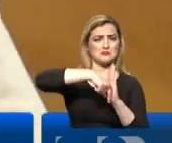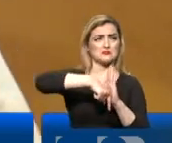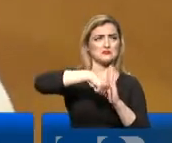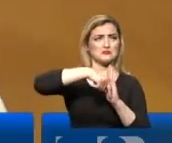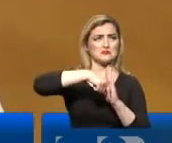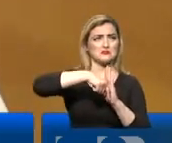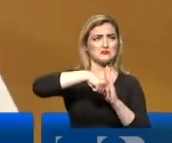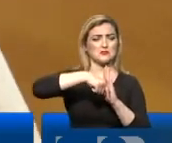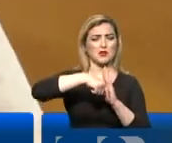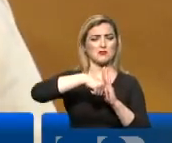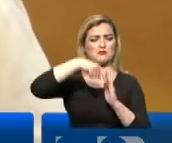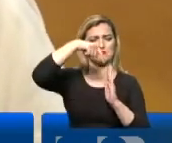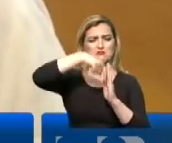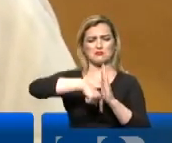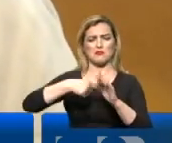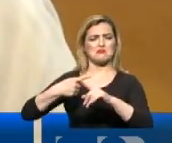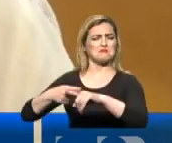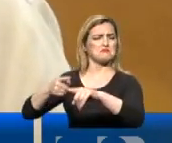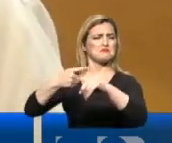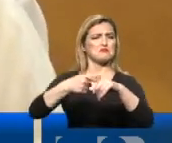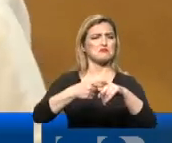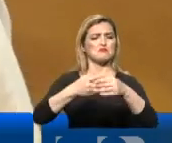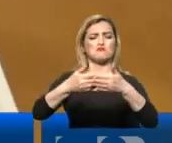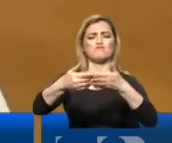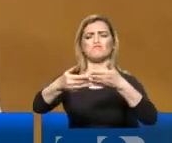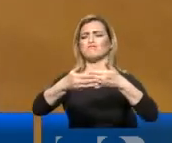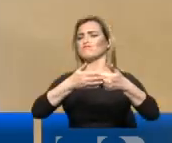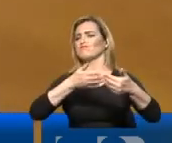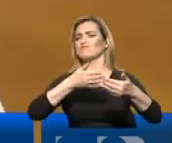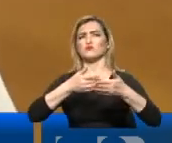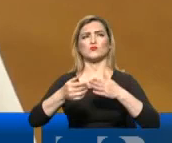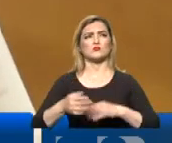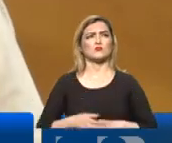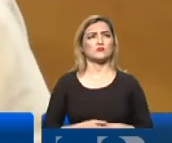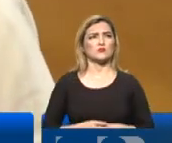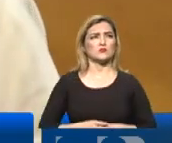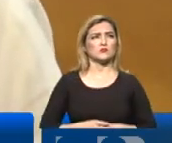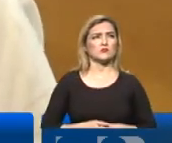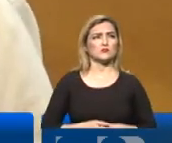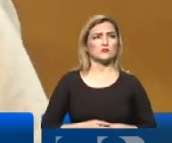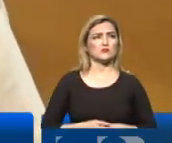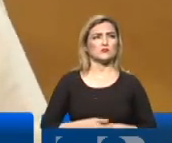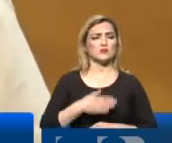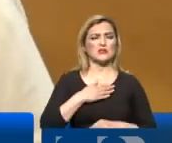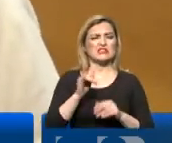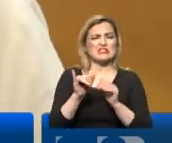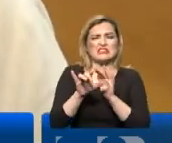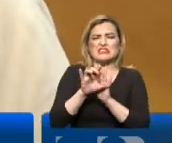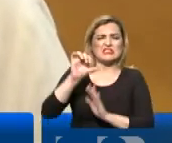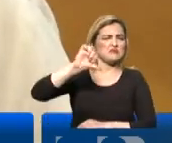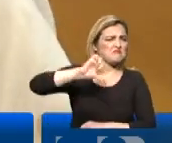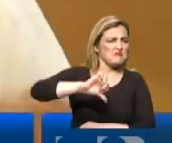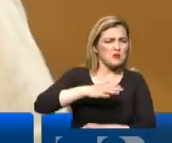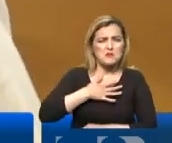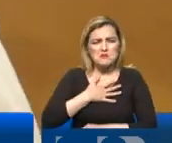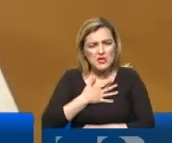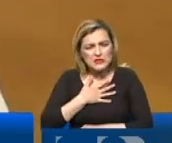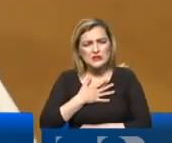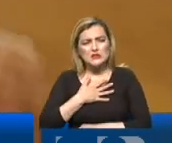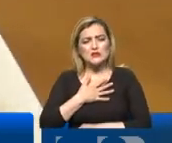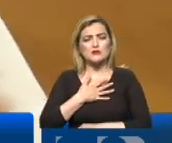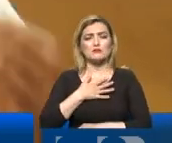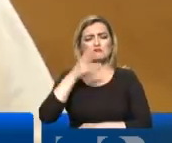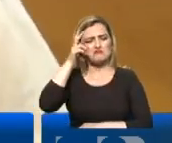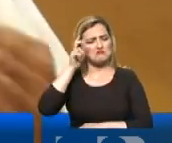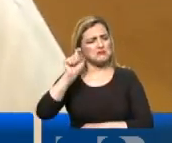a donde tenga que llegar, señores, y si ha habido alguna irregularidad, créame